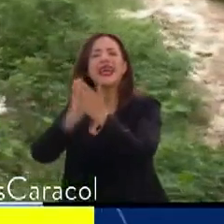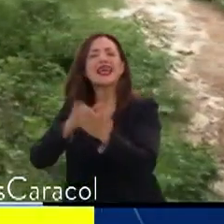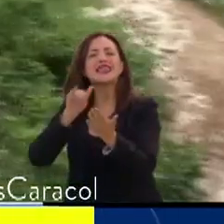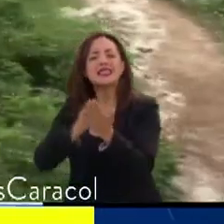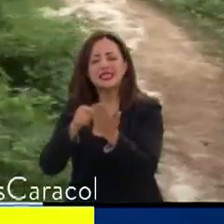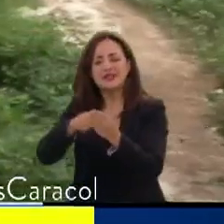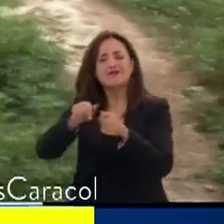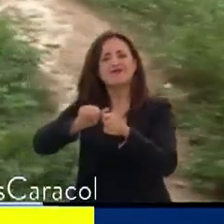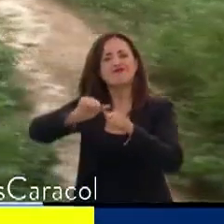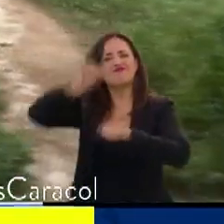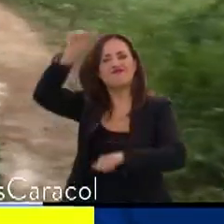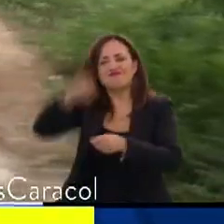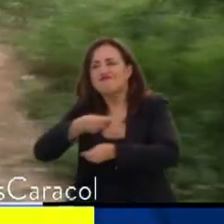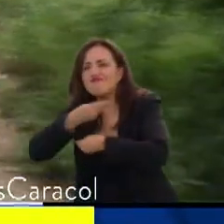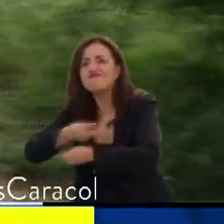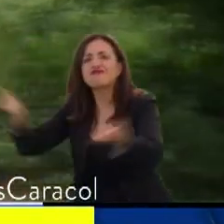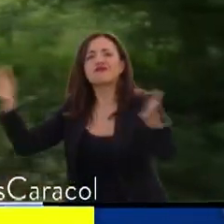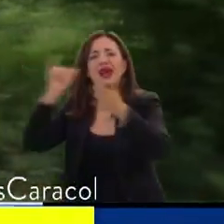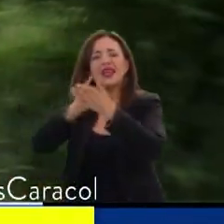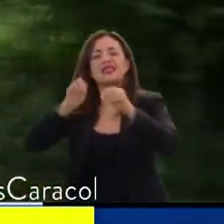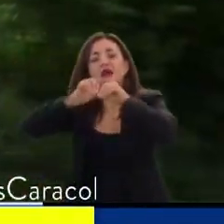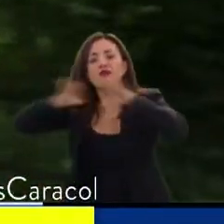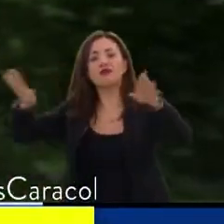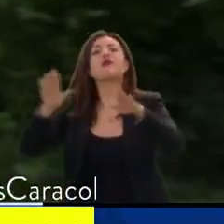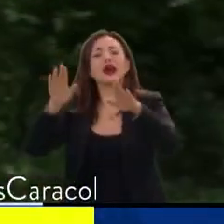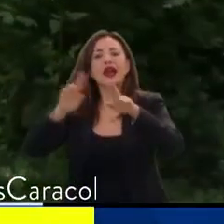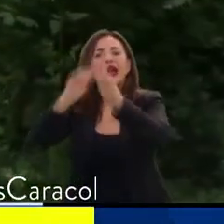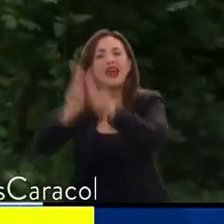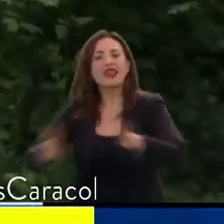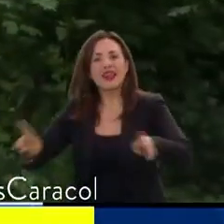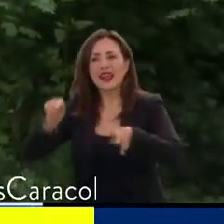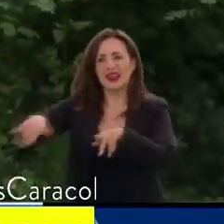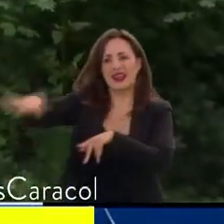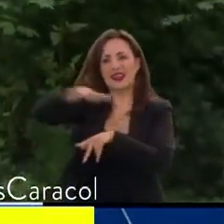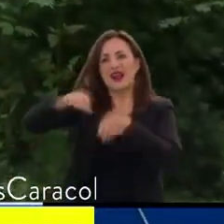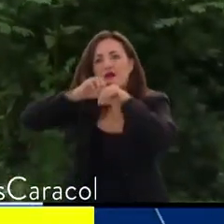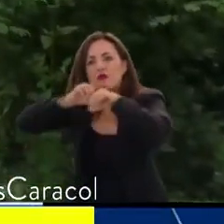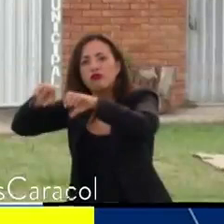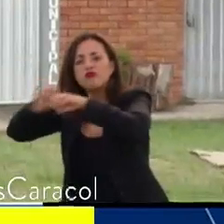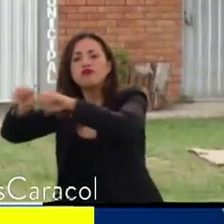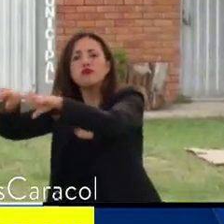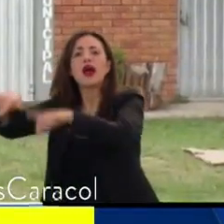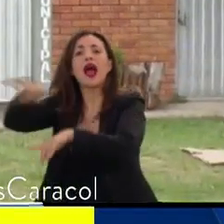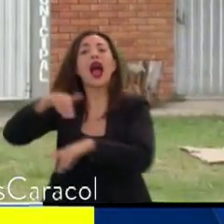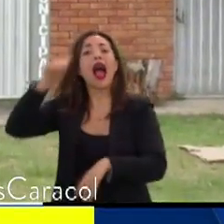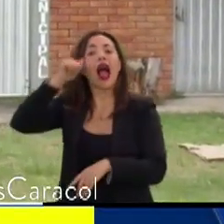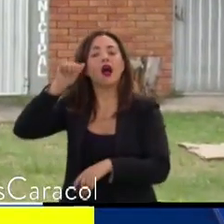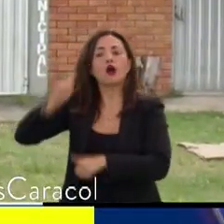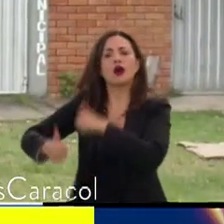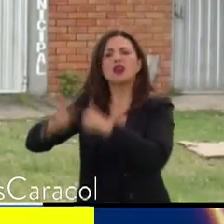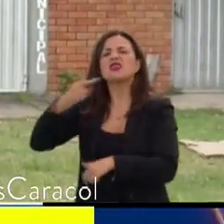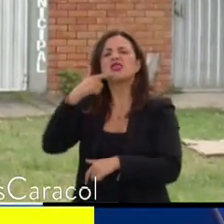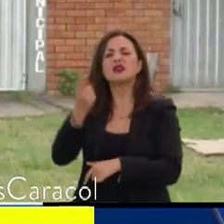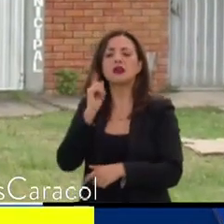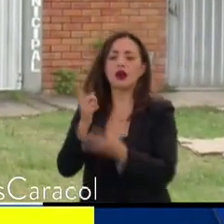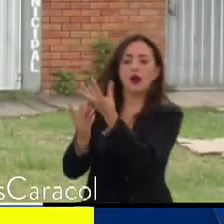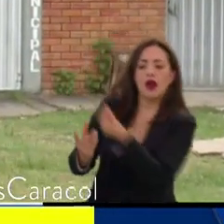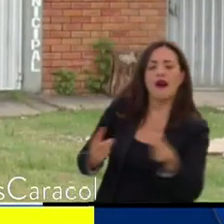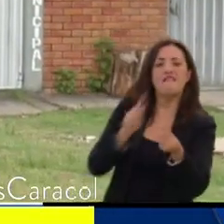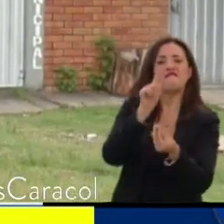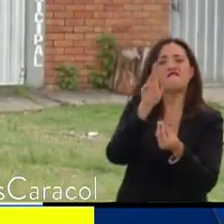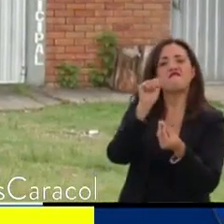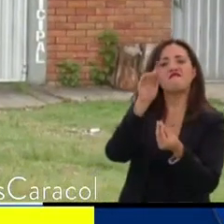circuló en redes sociales, también en la capital araucana, donde las disidencias de la FARC se atribuían este